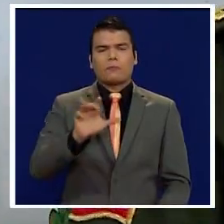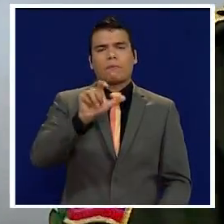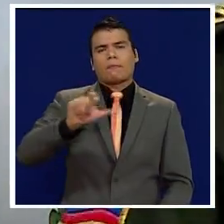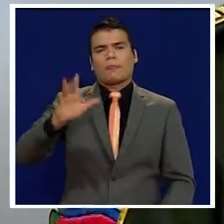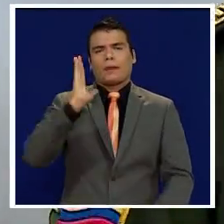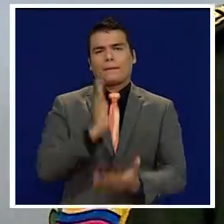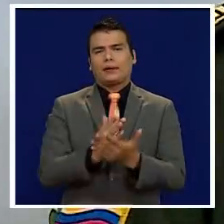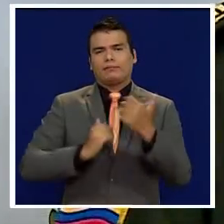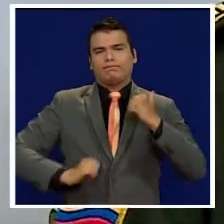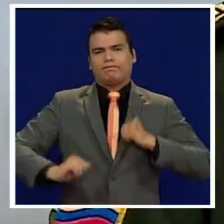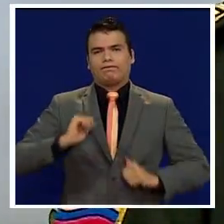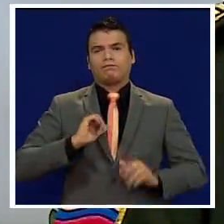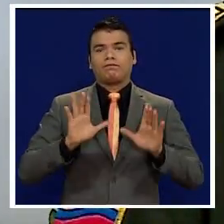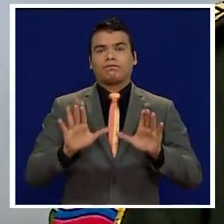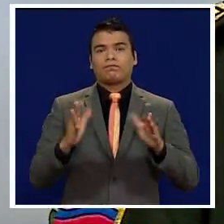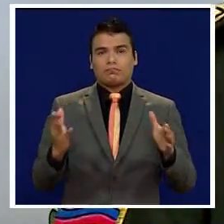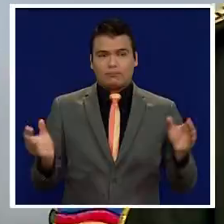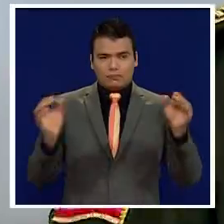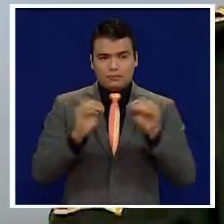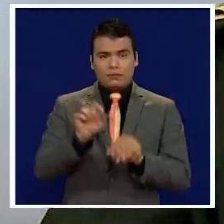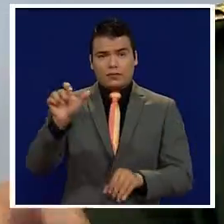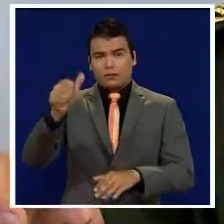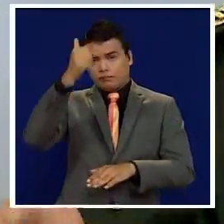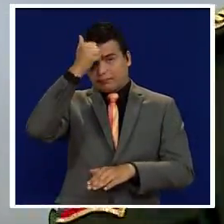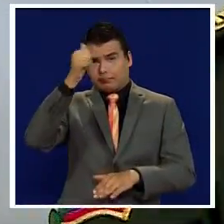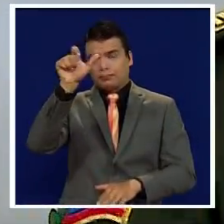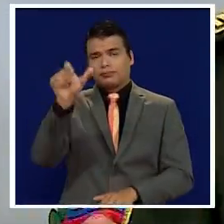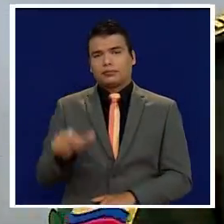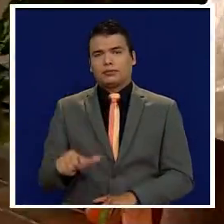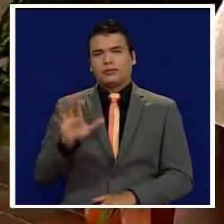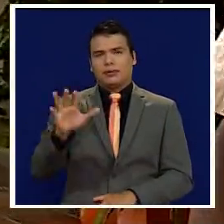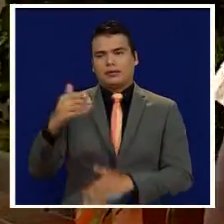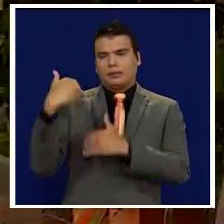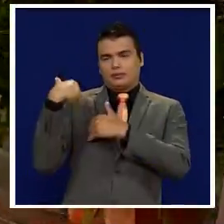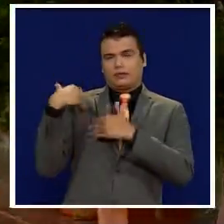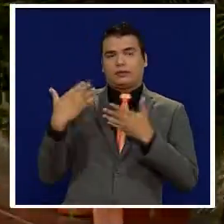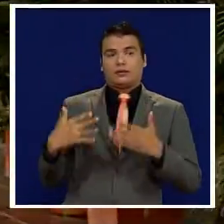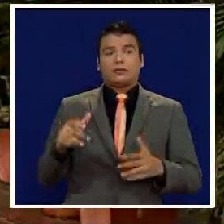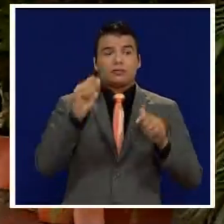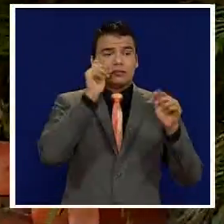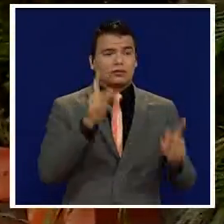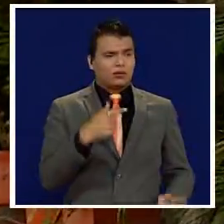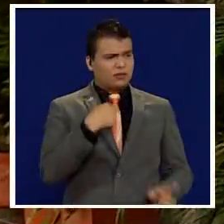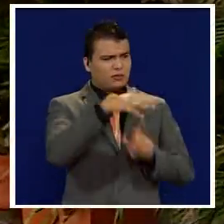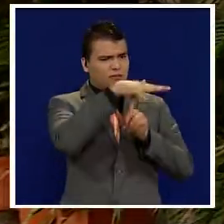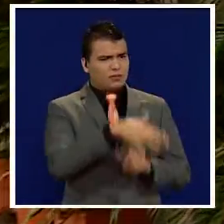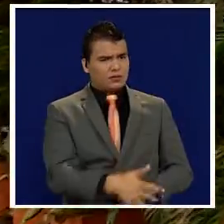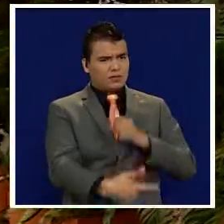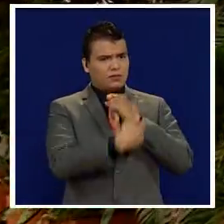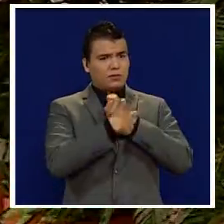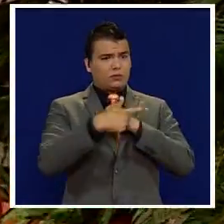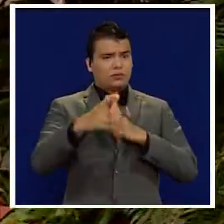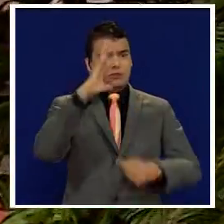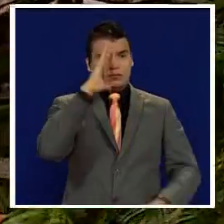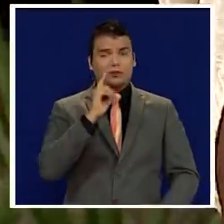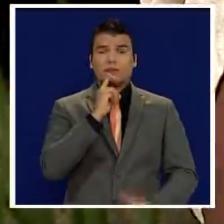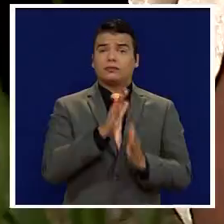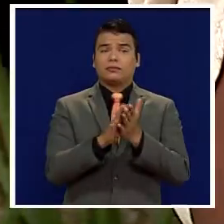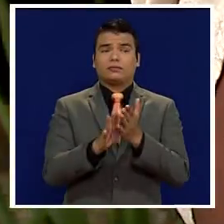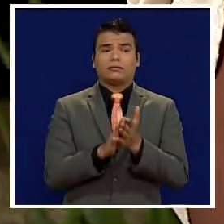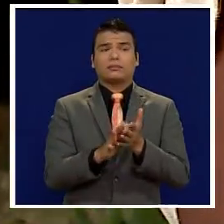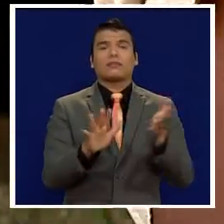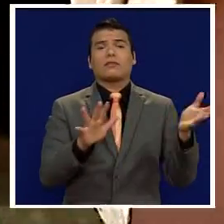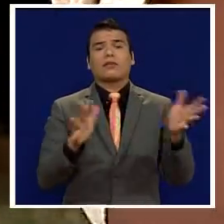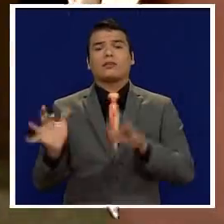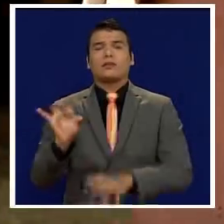policías lesionados. Dentro de ellos un oficial, el comandante de la jurisdicción. La supuesta víctima del abuso de autoridad insiste en que cerca de